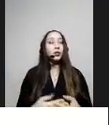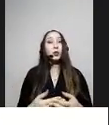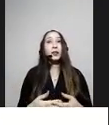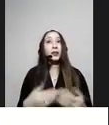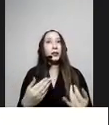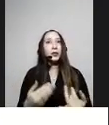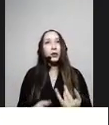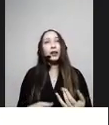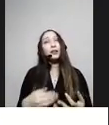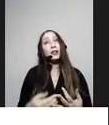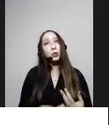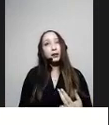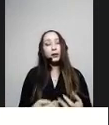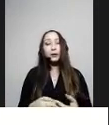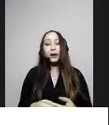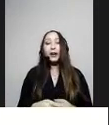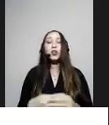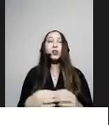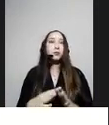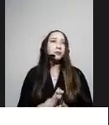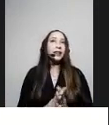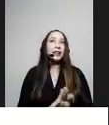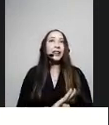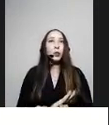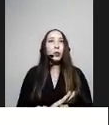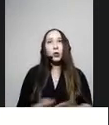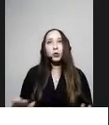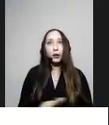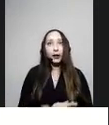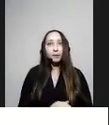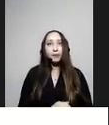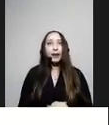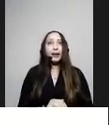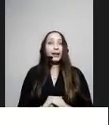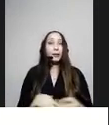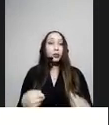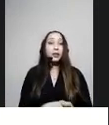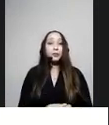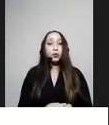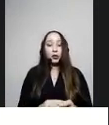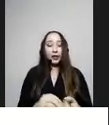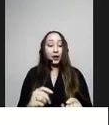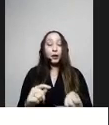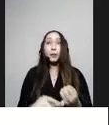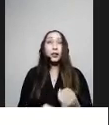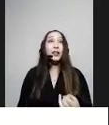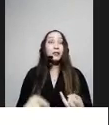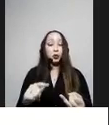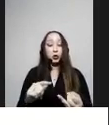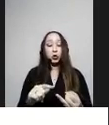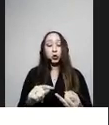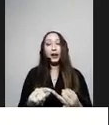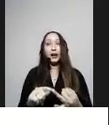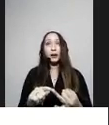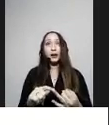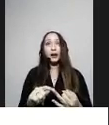no entrevistaron ni a Yolanda ni a sus testigos, ellos decretan que no hay acoso laboral. Esta persona no la dejaba hablar por teléfono, no